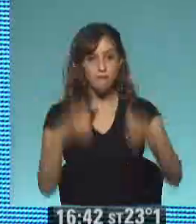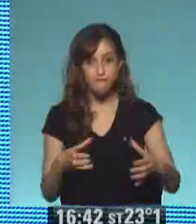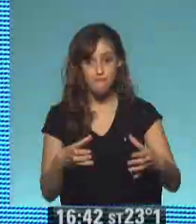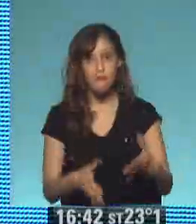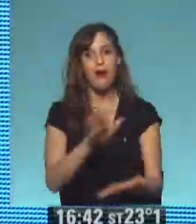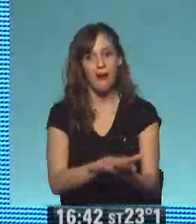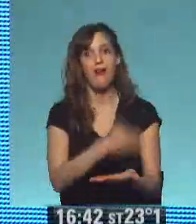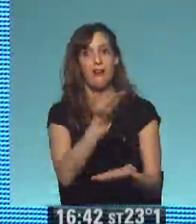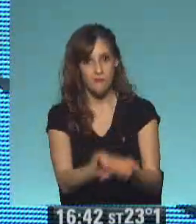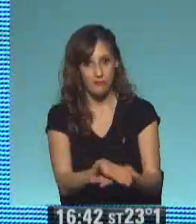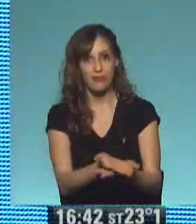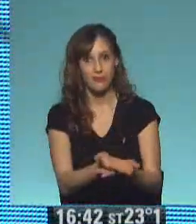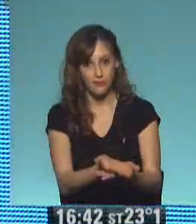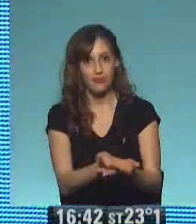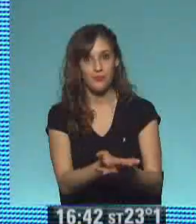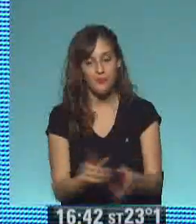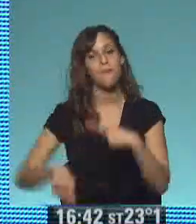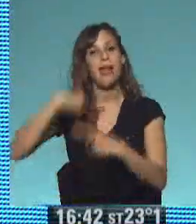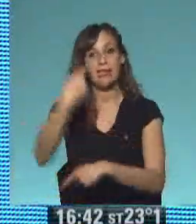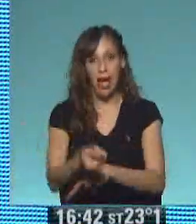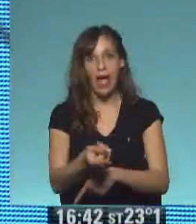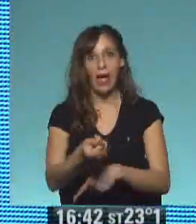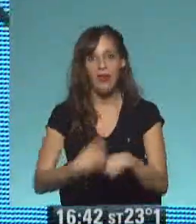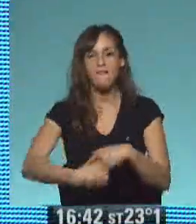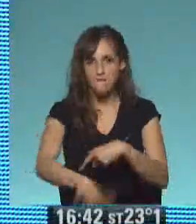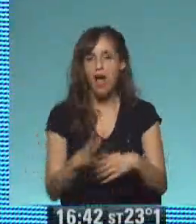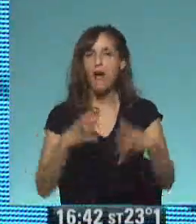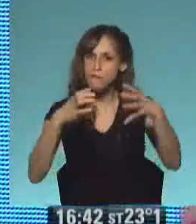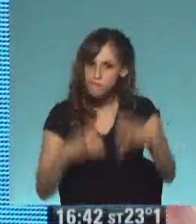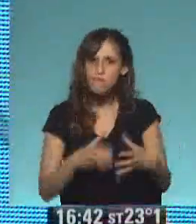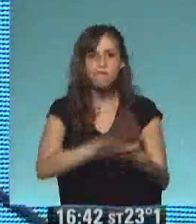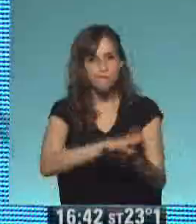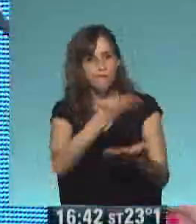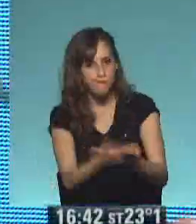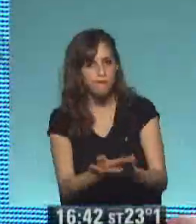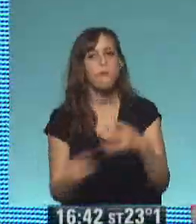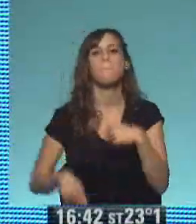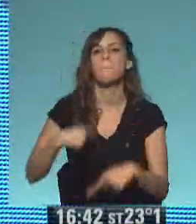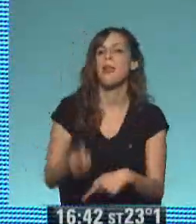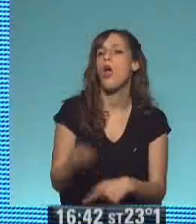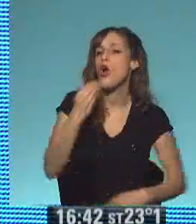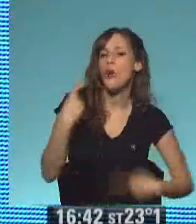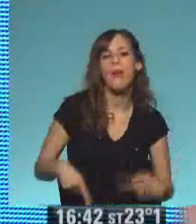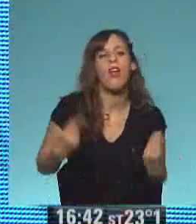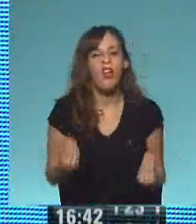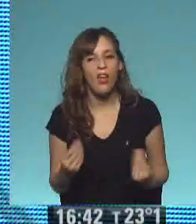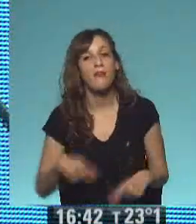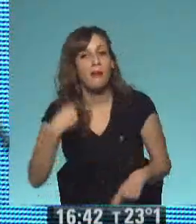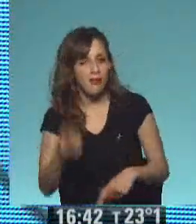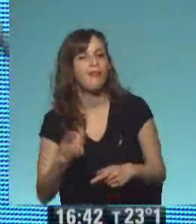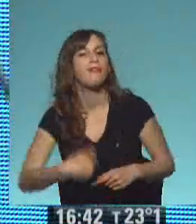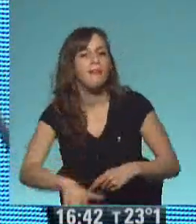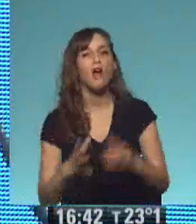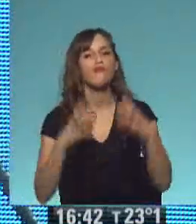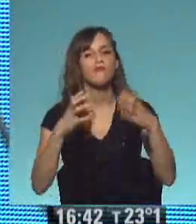bien una manada calabazas a la mañana habrá mañana la madre